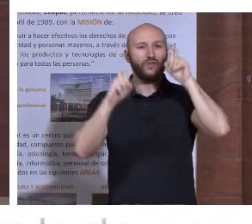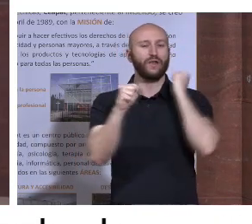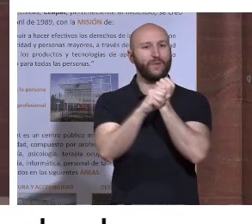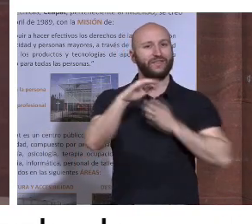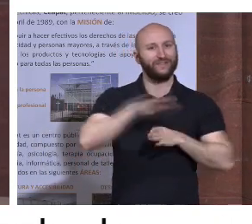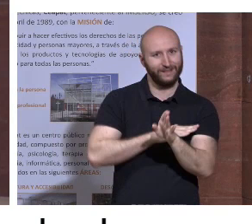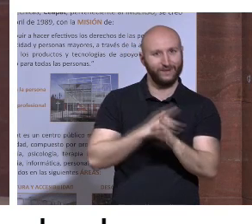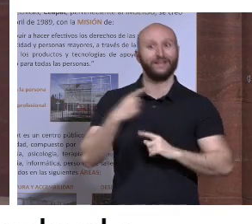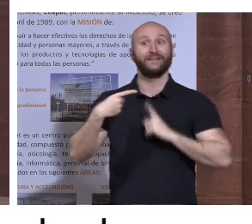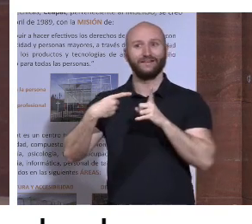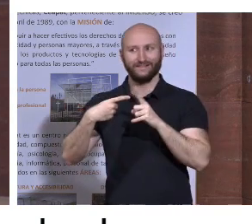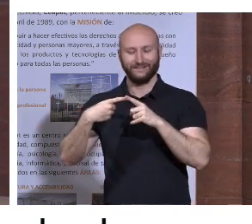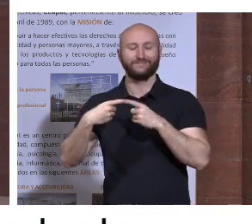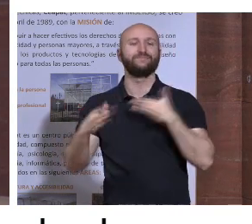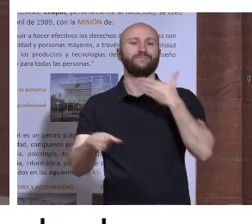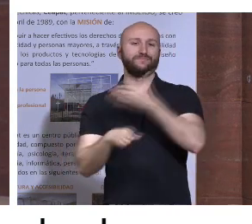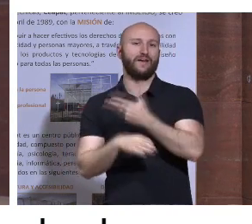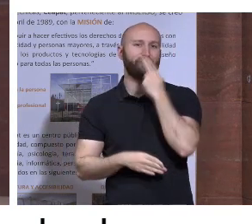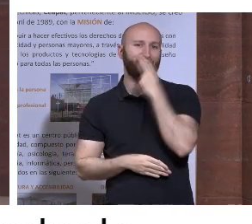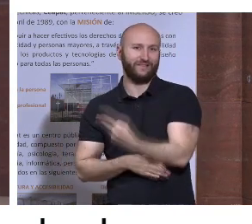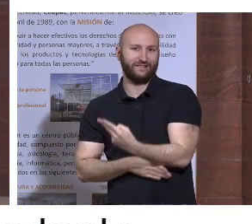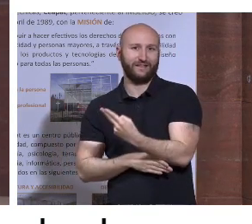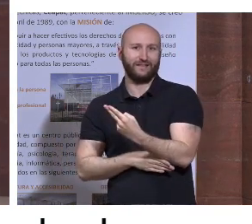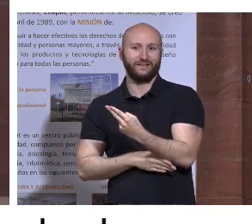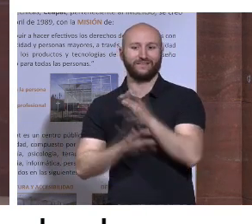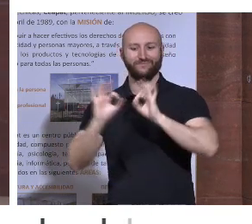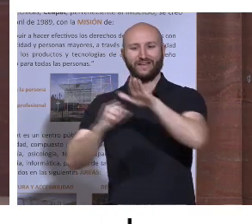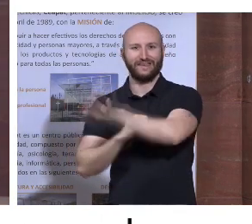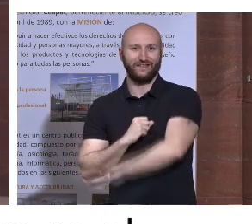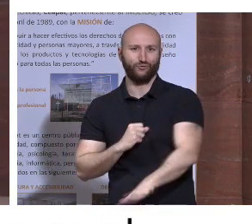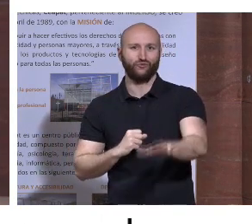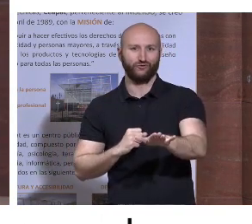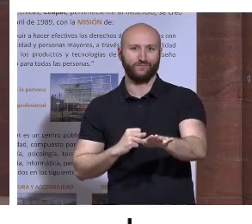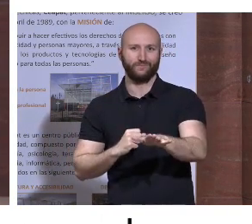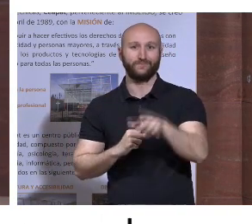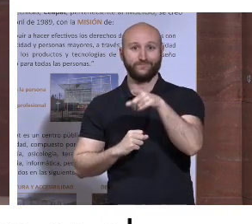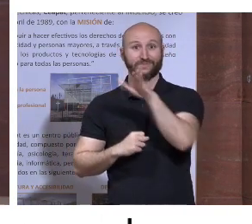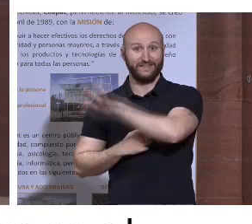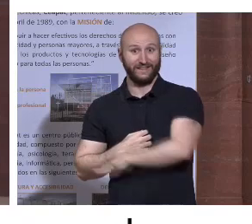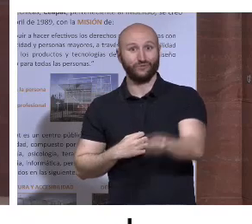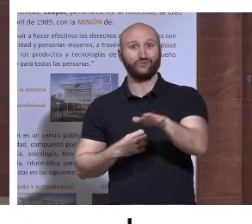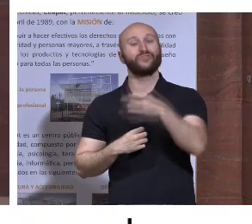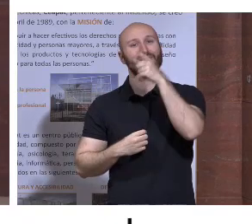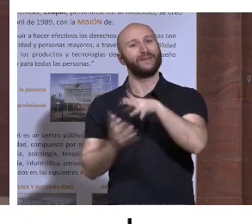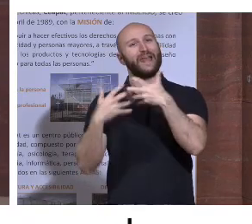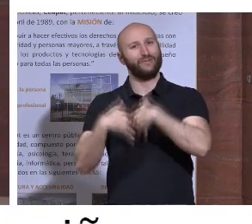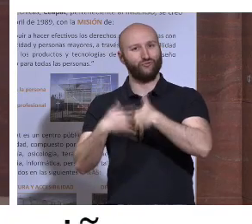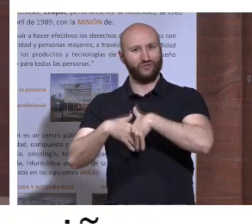la primera sala que visitamos, pensada en los niños y pensando que los niños, también la industria,